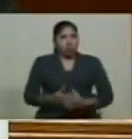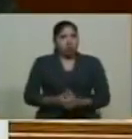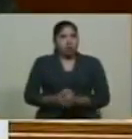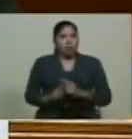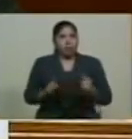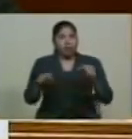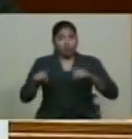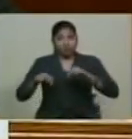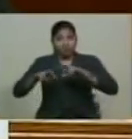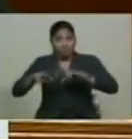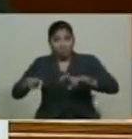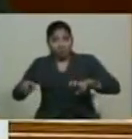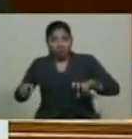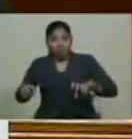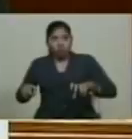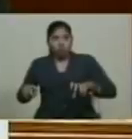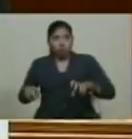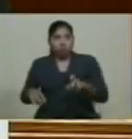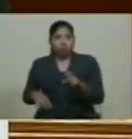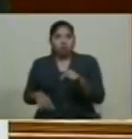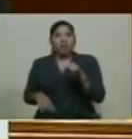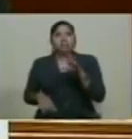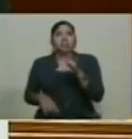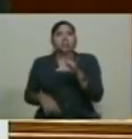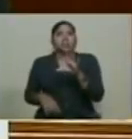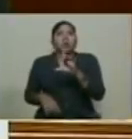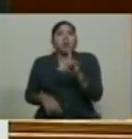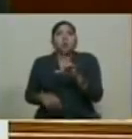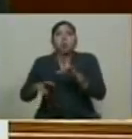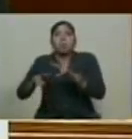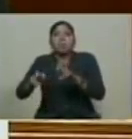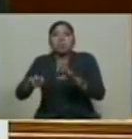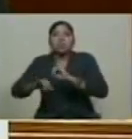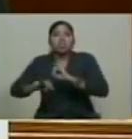Pero esta investigación no la vamos a hacer el 5 de julio nada más.